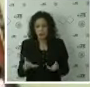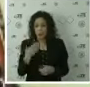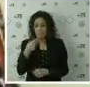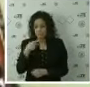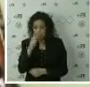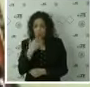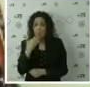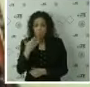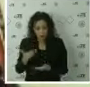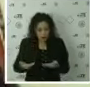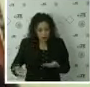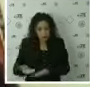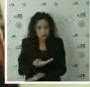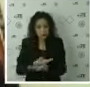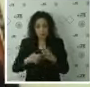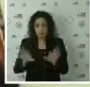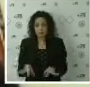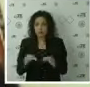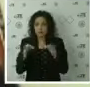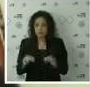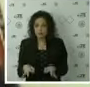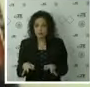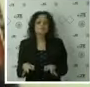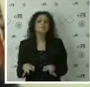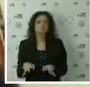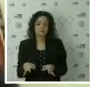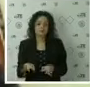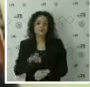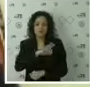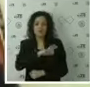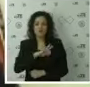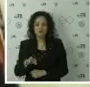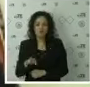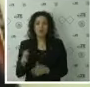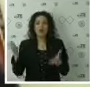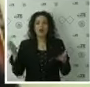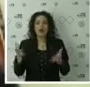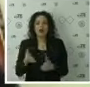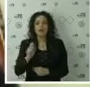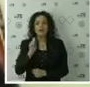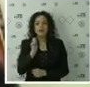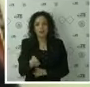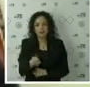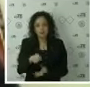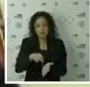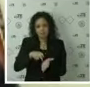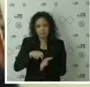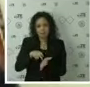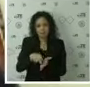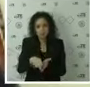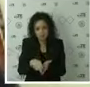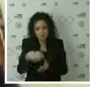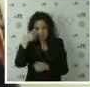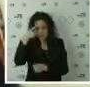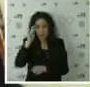correcta, se puede generar pues una acción que está encaminada a la